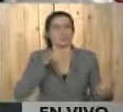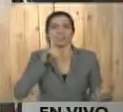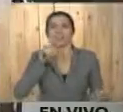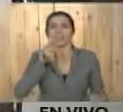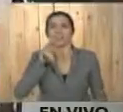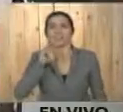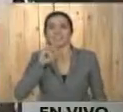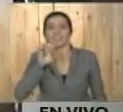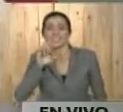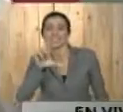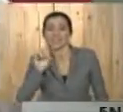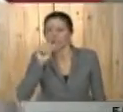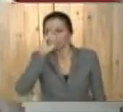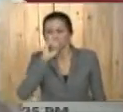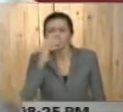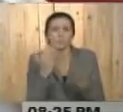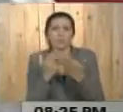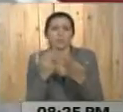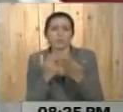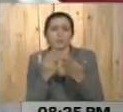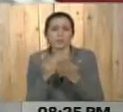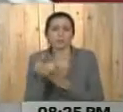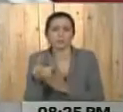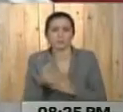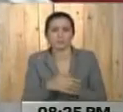Daniela López. ¿En qué año estás estudiando?